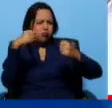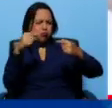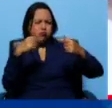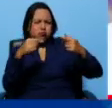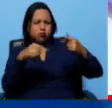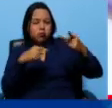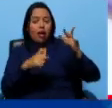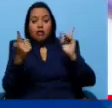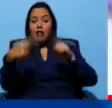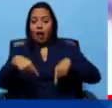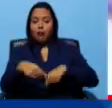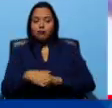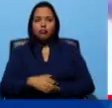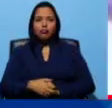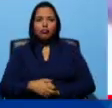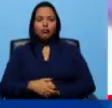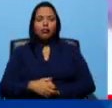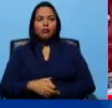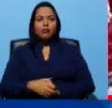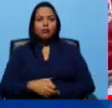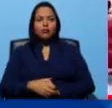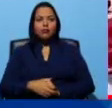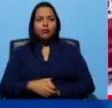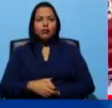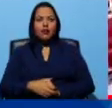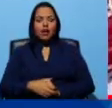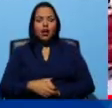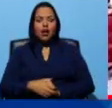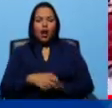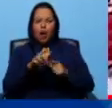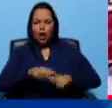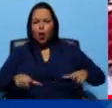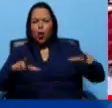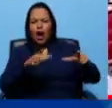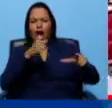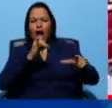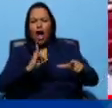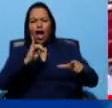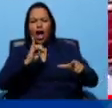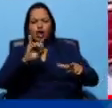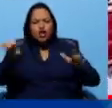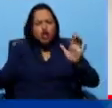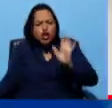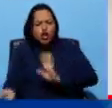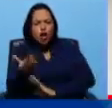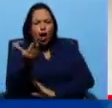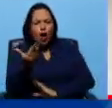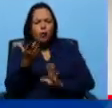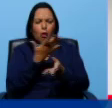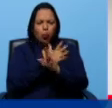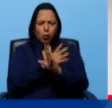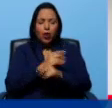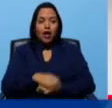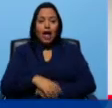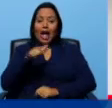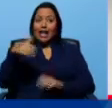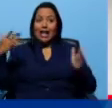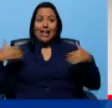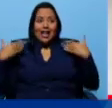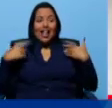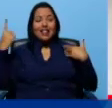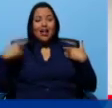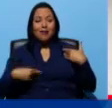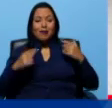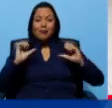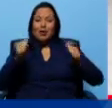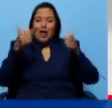También una cancha de softball. Pero aquí hay alegría. Hasta llegó la